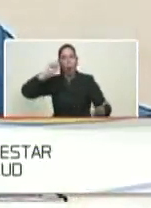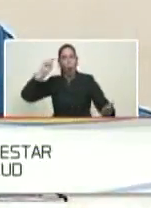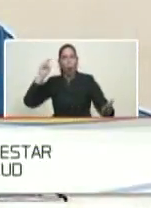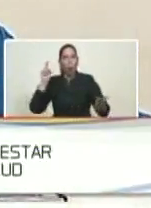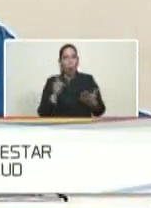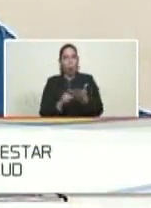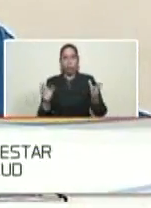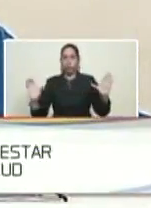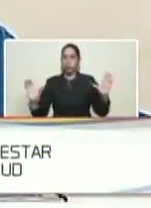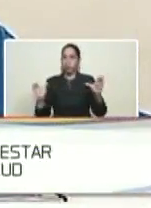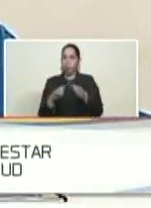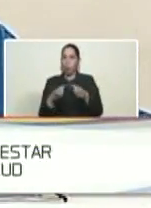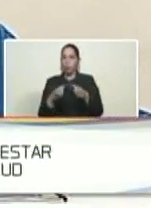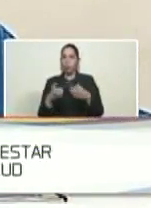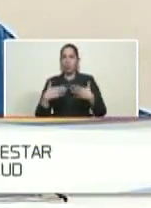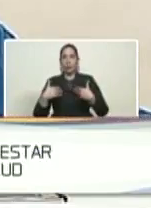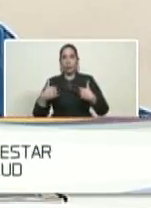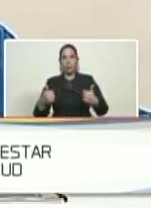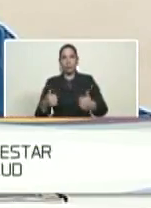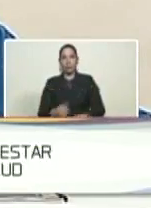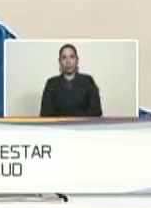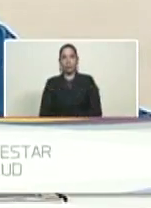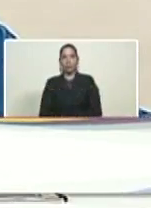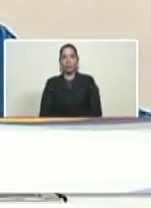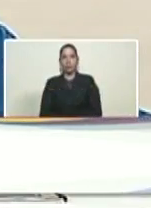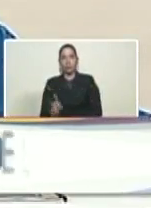sector salud Venezuela. Todo el sector.